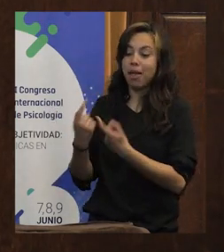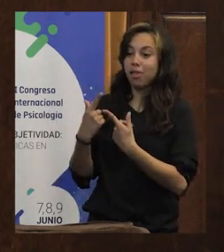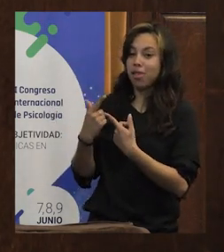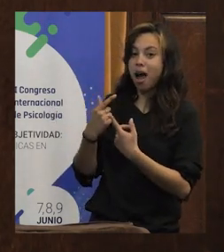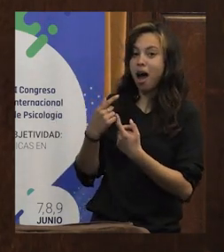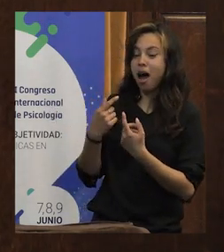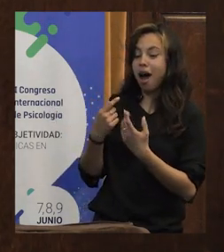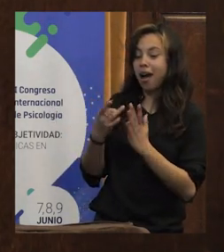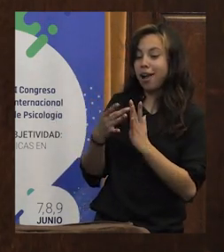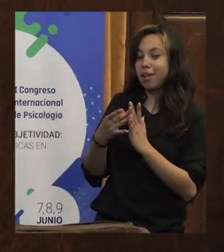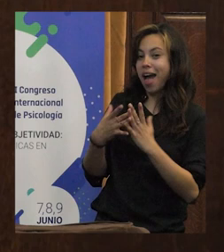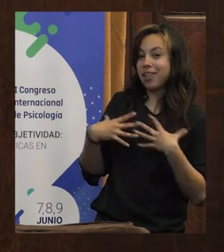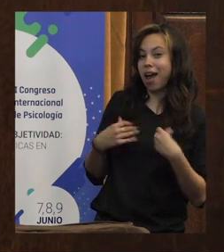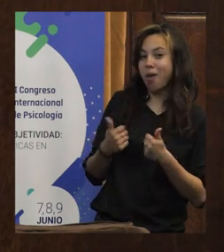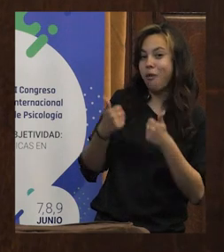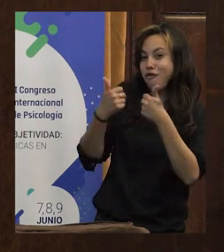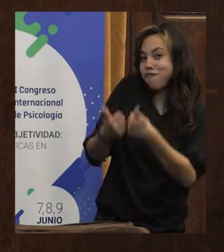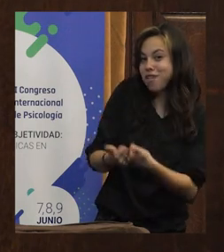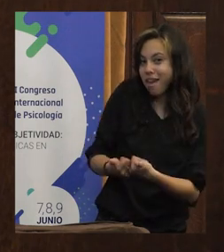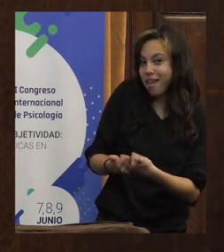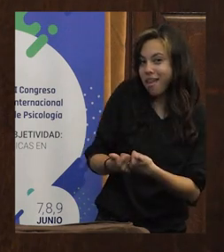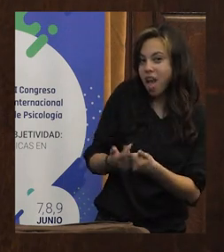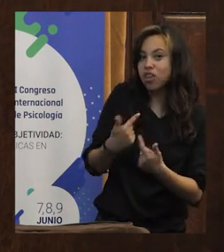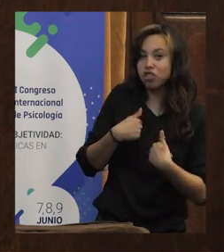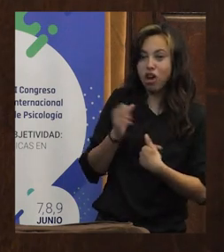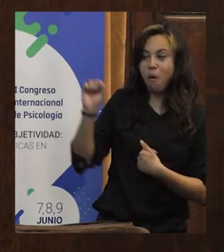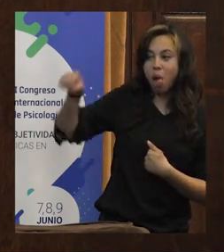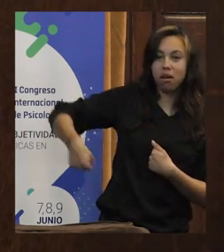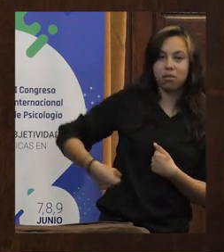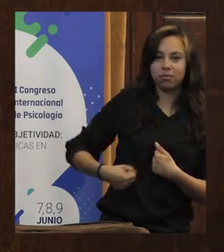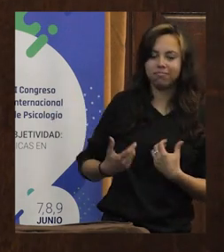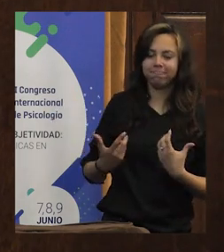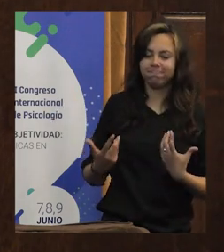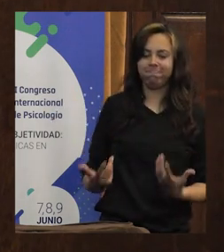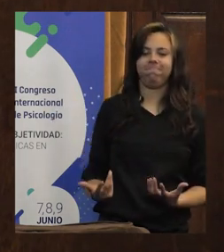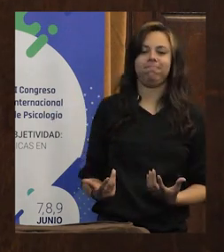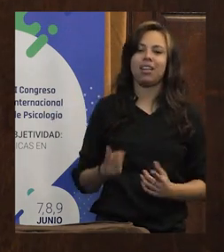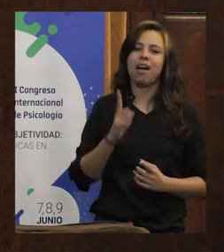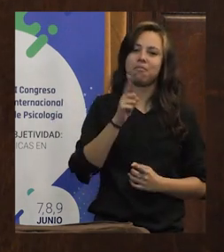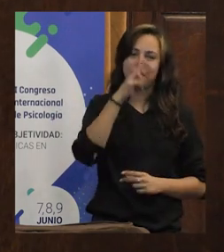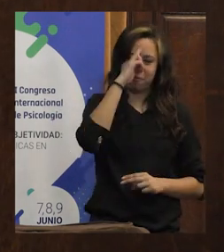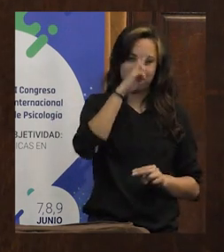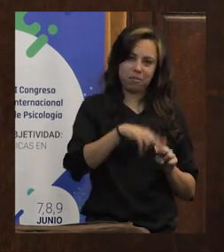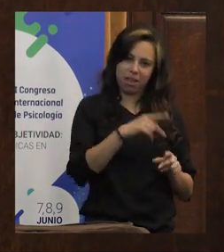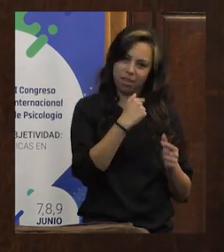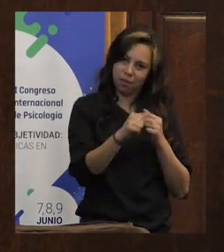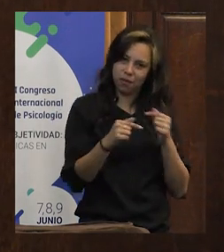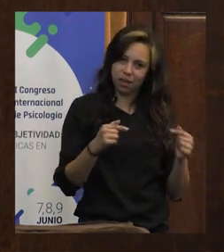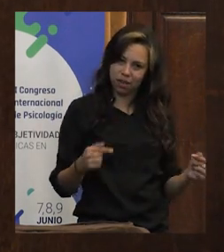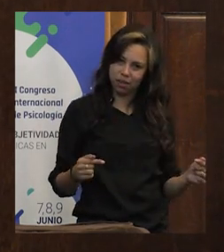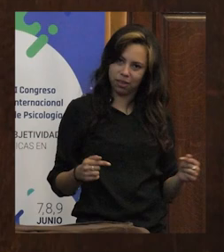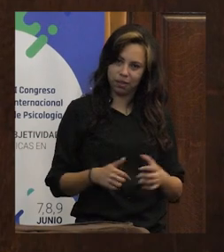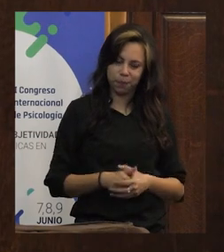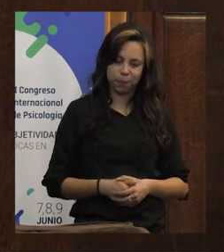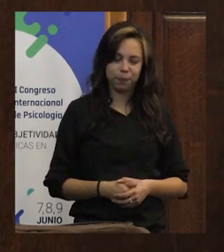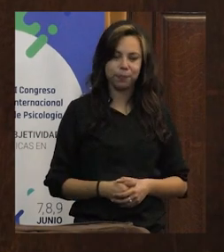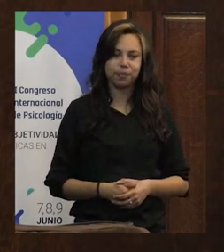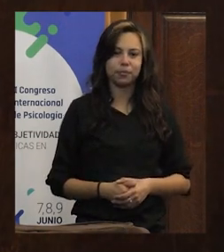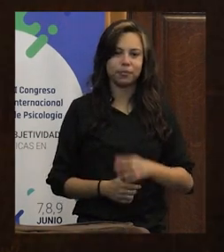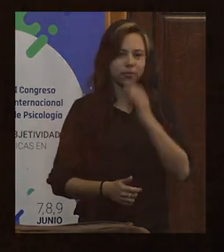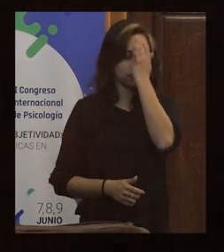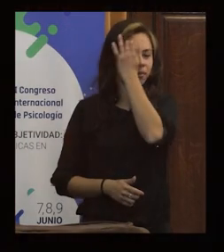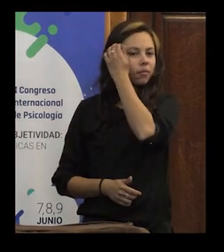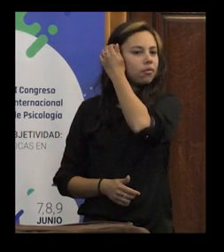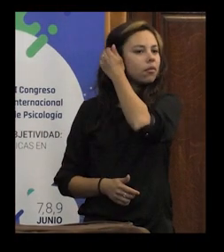de comportamientos asociados con el estilo de vida. Y yo paso así al segundo ejemplo,